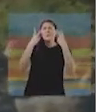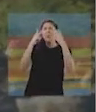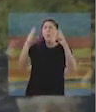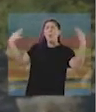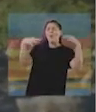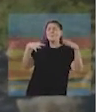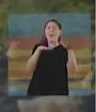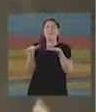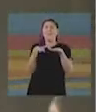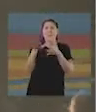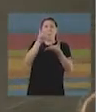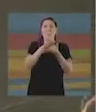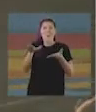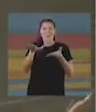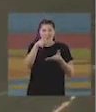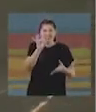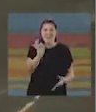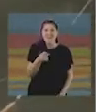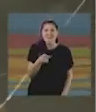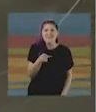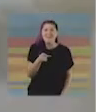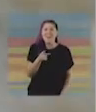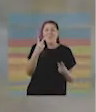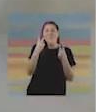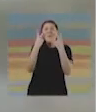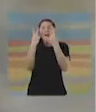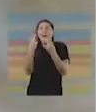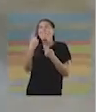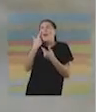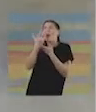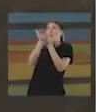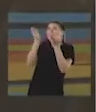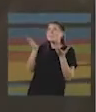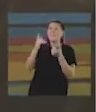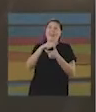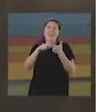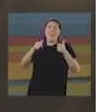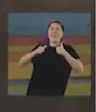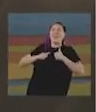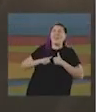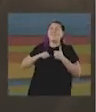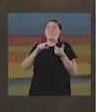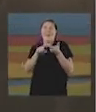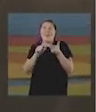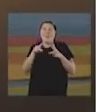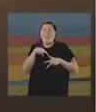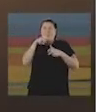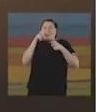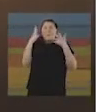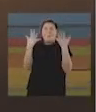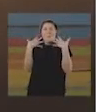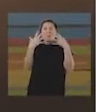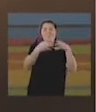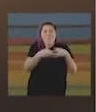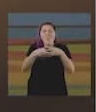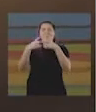siempre trabajó tanto lo espiritual y las acciones que hacía Brochero, que quería más trabajo para su gente, para su